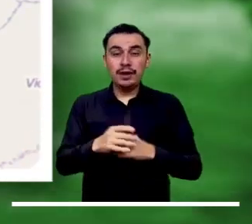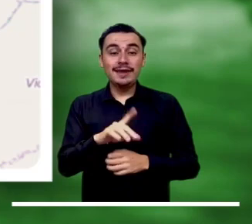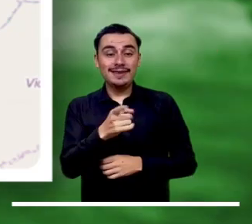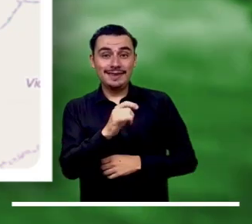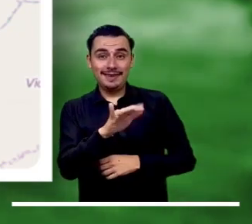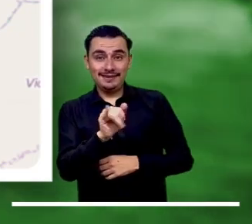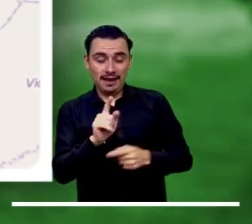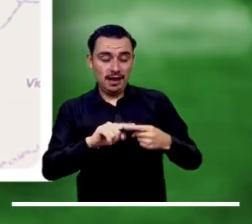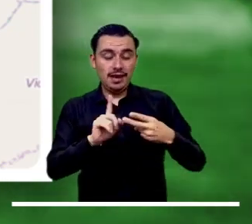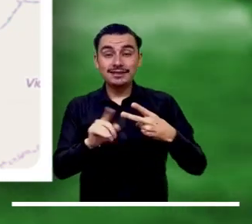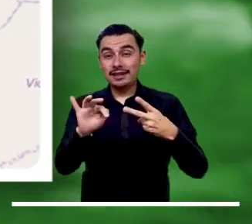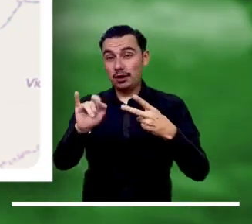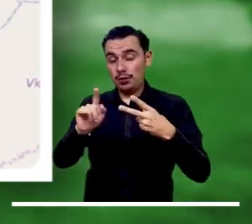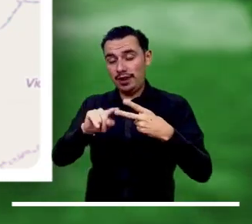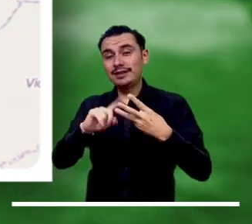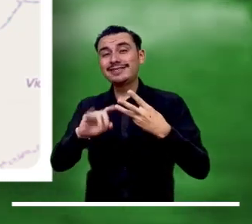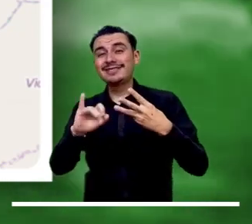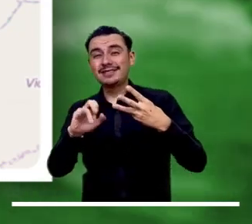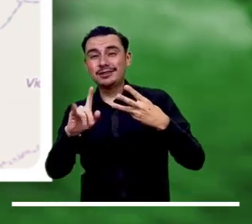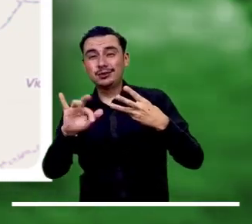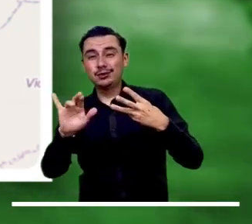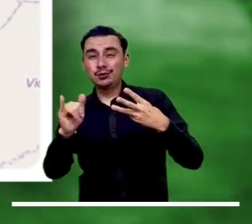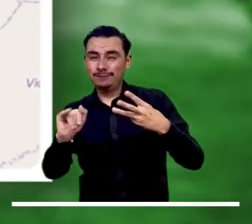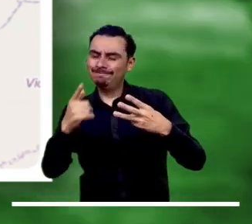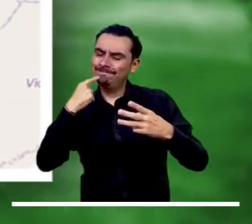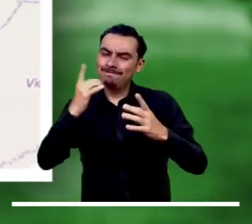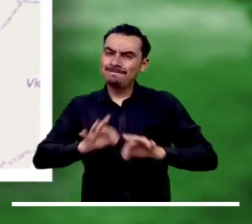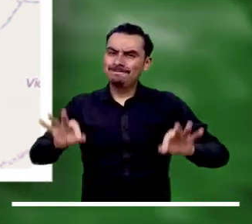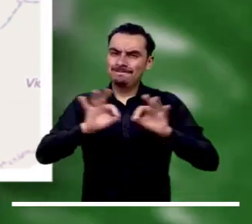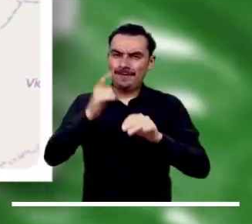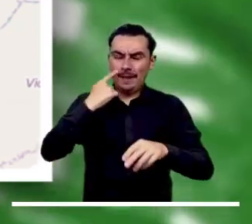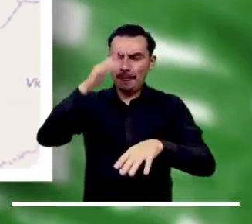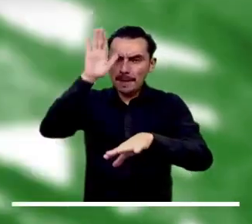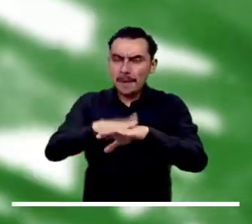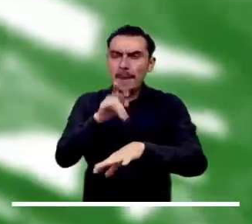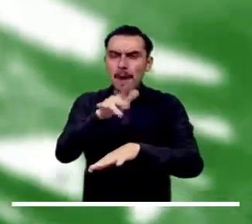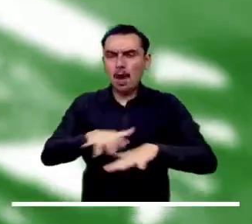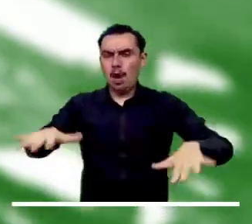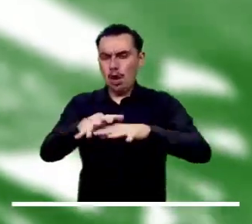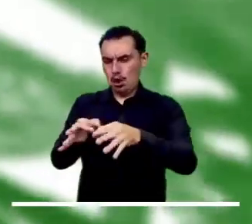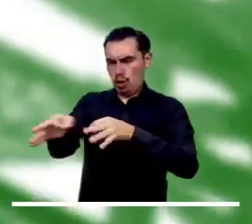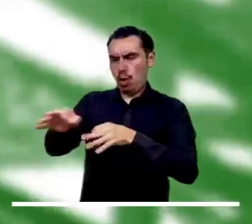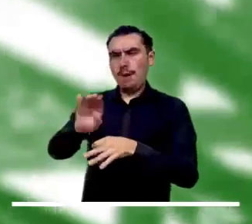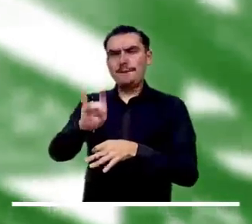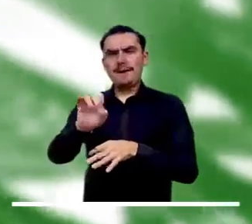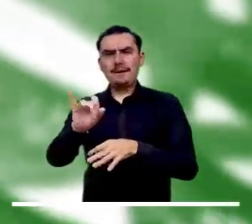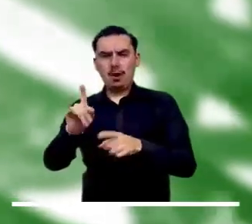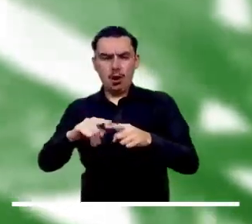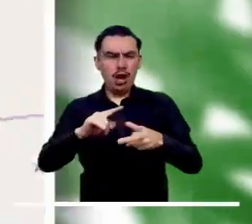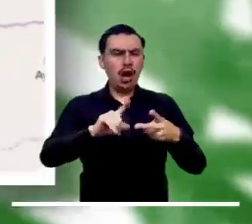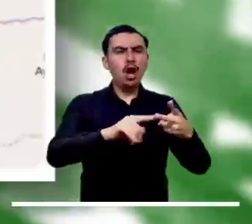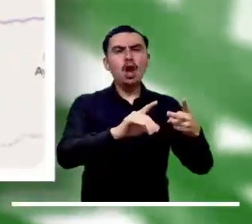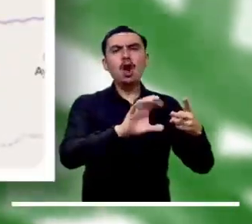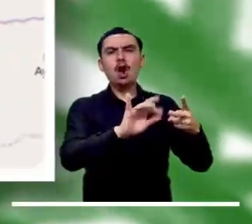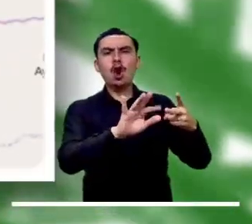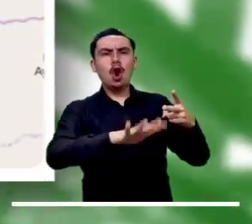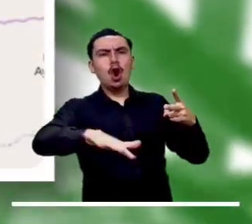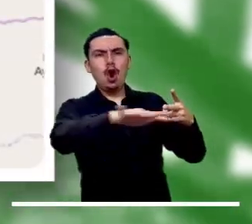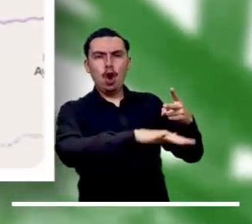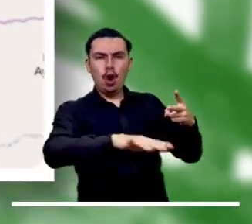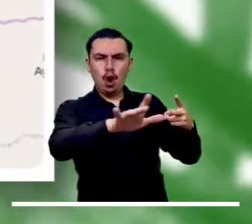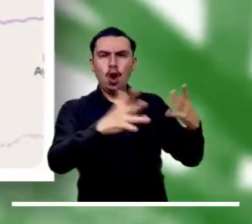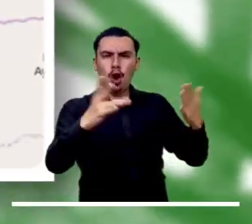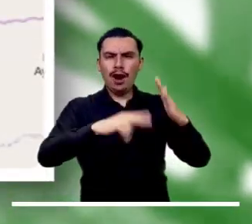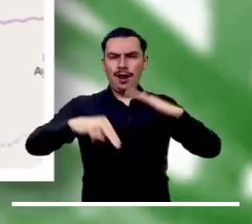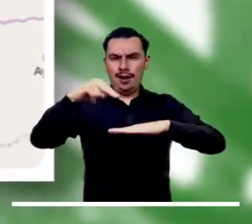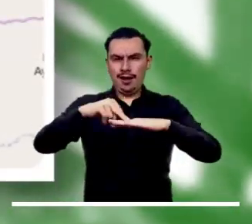Bajo Cauca hacia el Bajo San Jorge. Alerta roja tenemos en los departamentos de Cesar, La Guajira, Magdalena, Norte